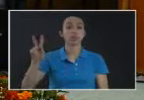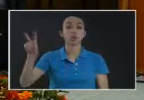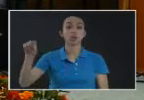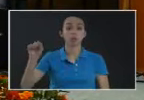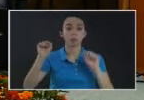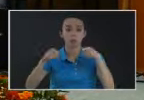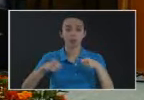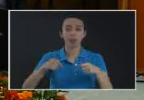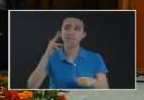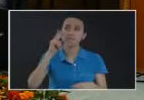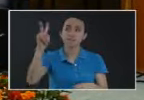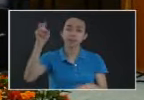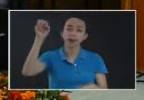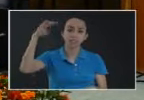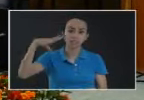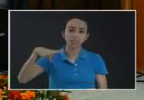Ellos vieron